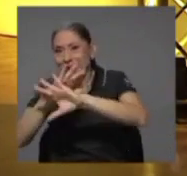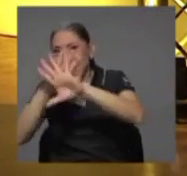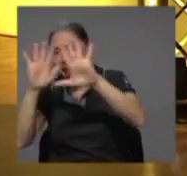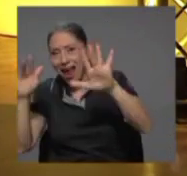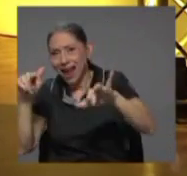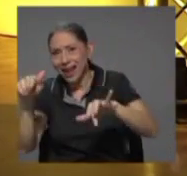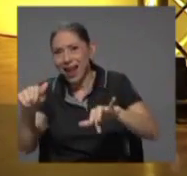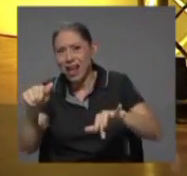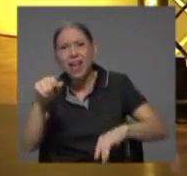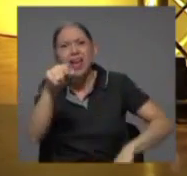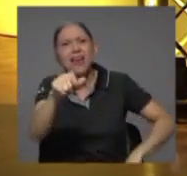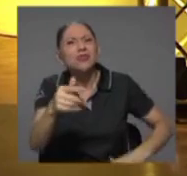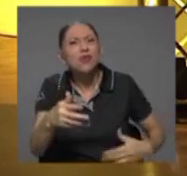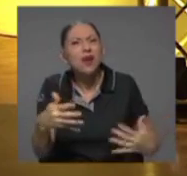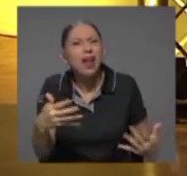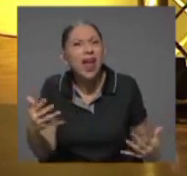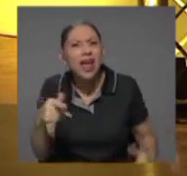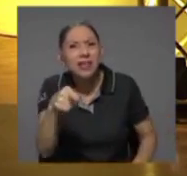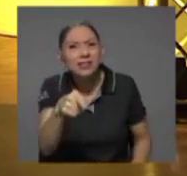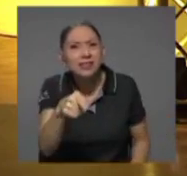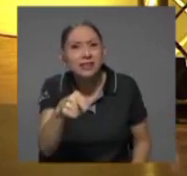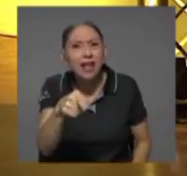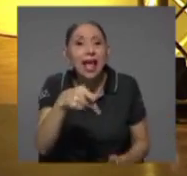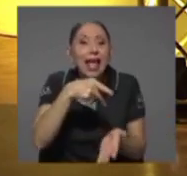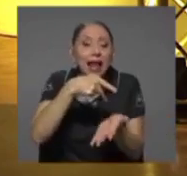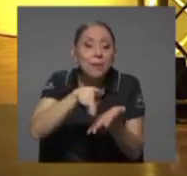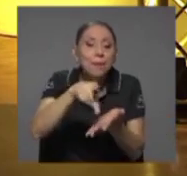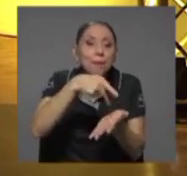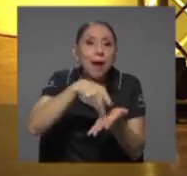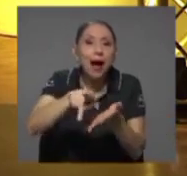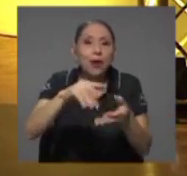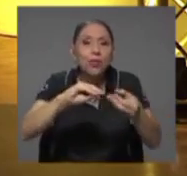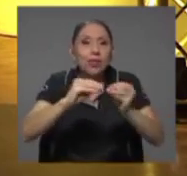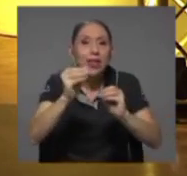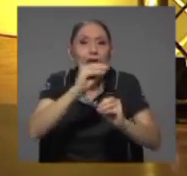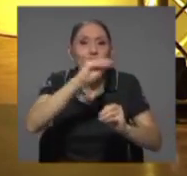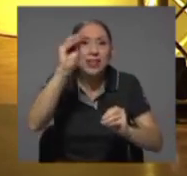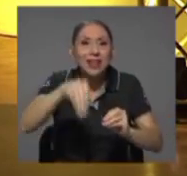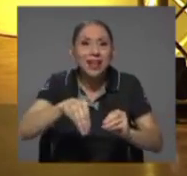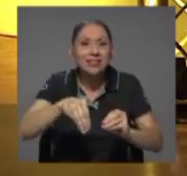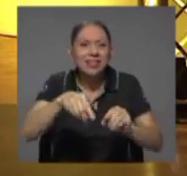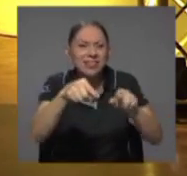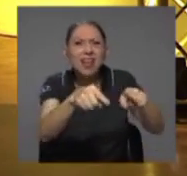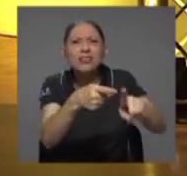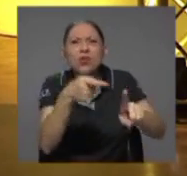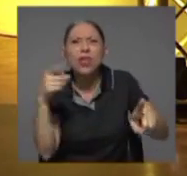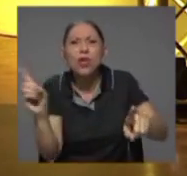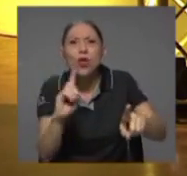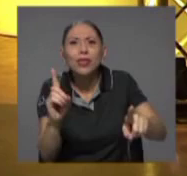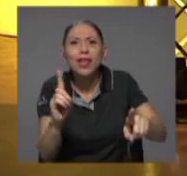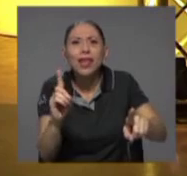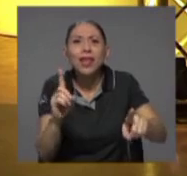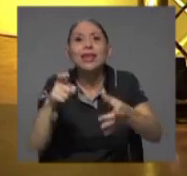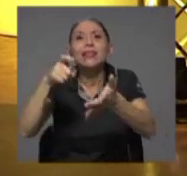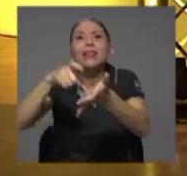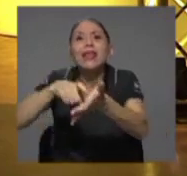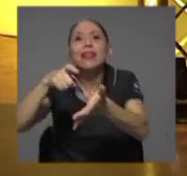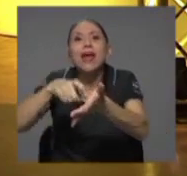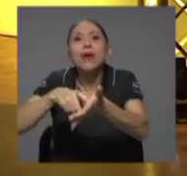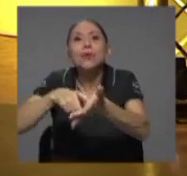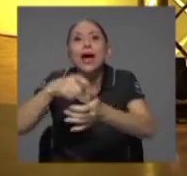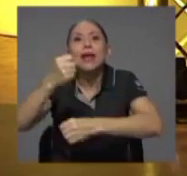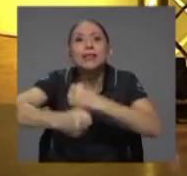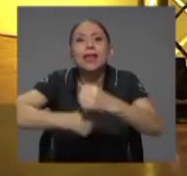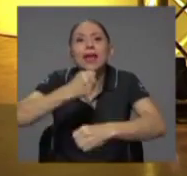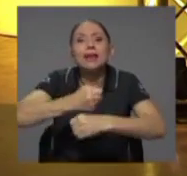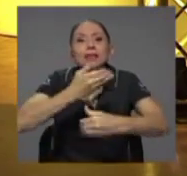qué es? El pago de los intereses. Bueno, ¿y de dónde vienen esos intereses? De la deuda de ejercicios anteriores. Entonces,